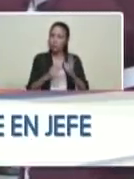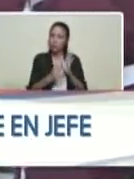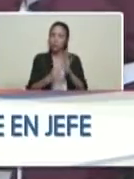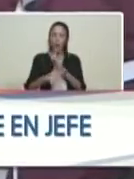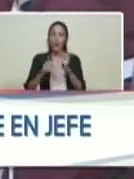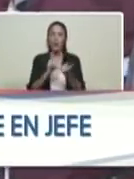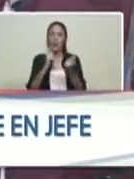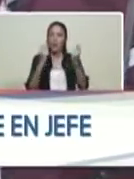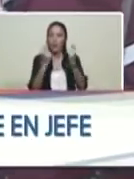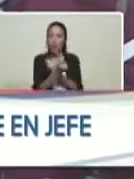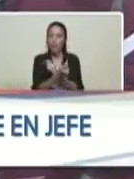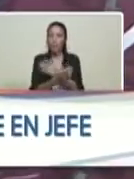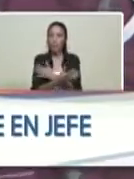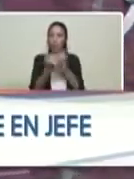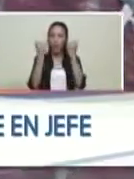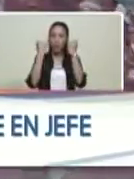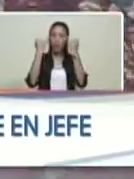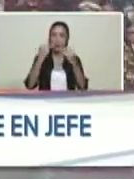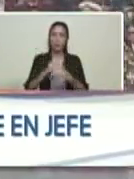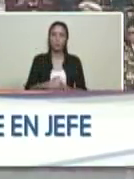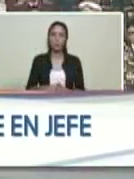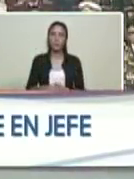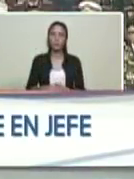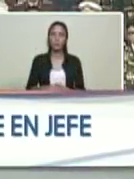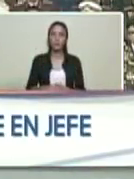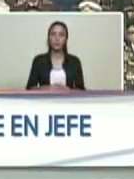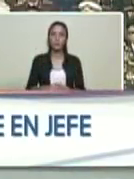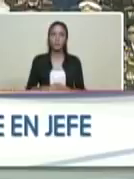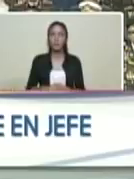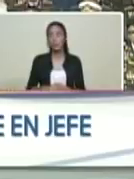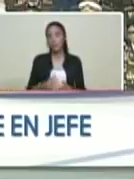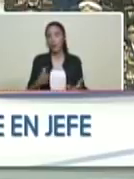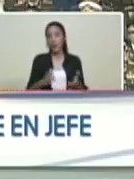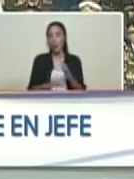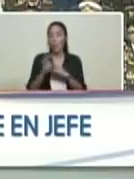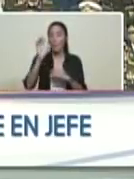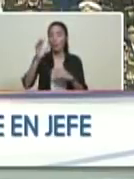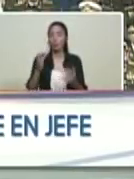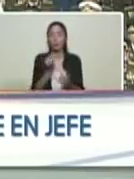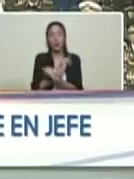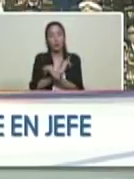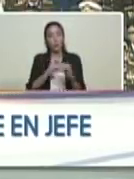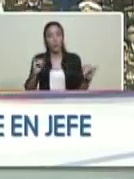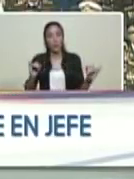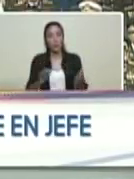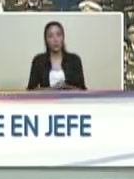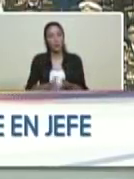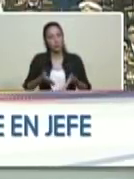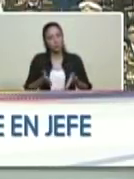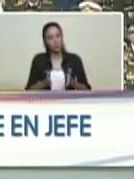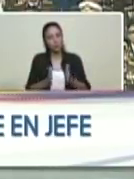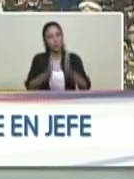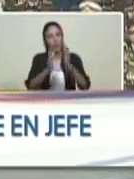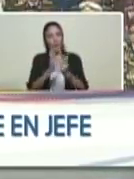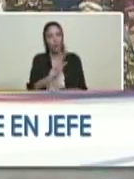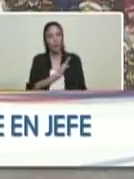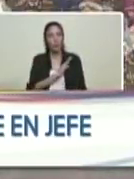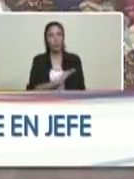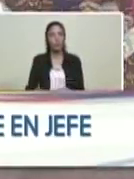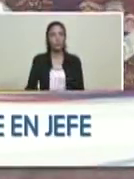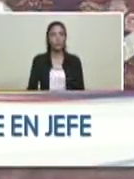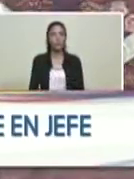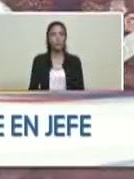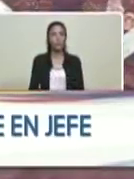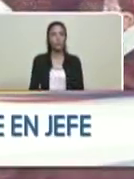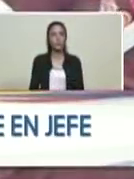transformación de un país que asume su independencia y su camino propio así como les digo